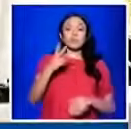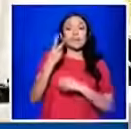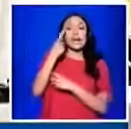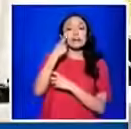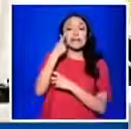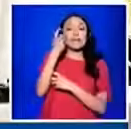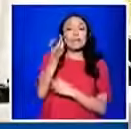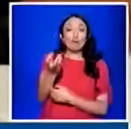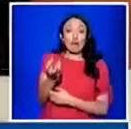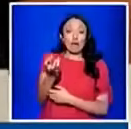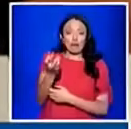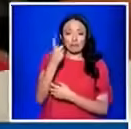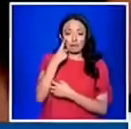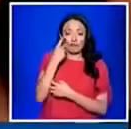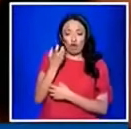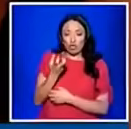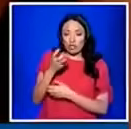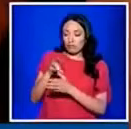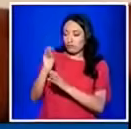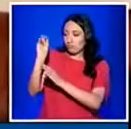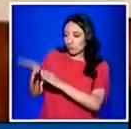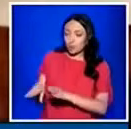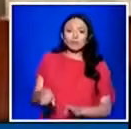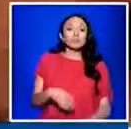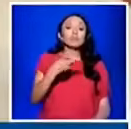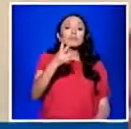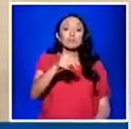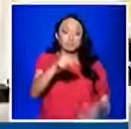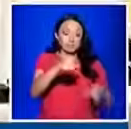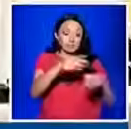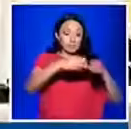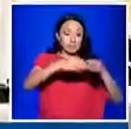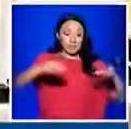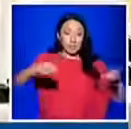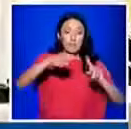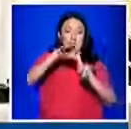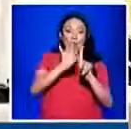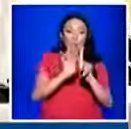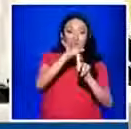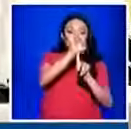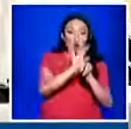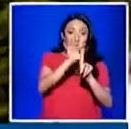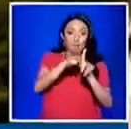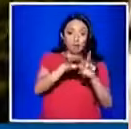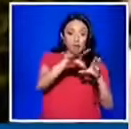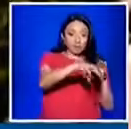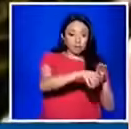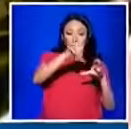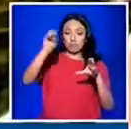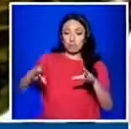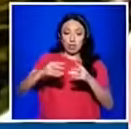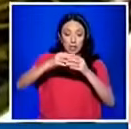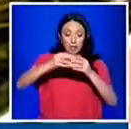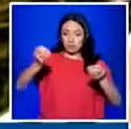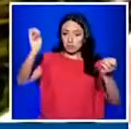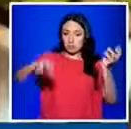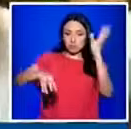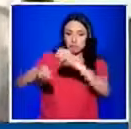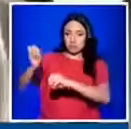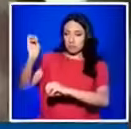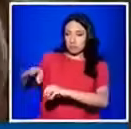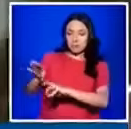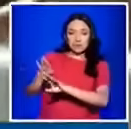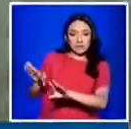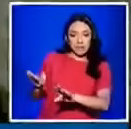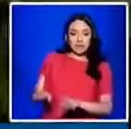igual ingresamos. De ahí tenemos el maduro, que igual lo vamos a cortar, y esto va a ingresar todo igual con cáscara.